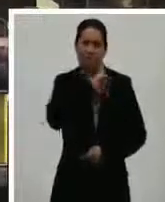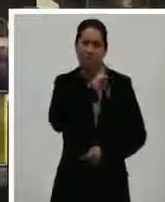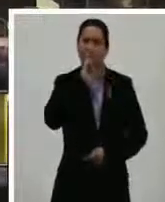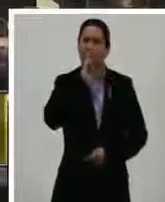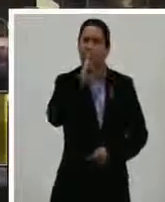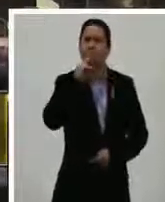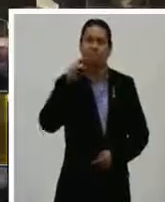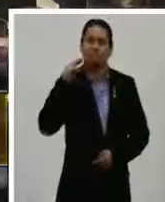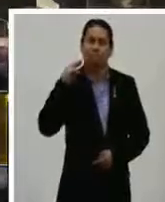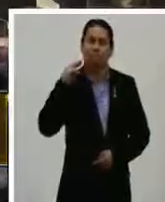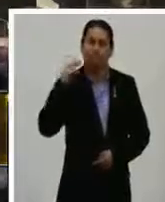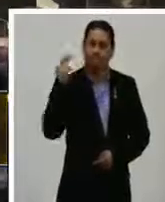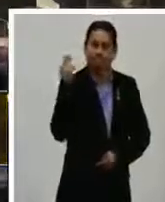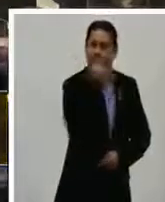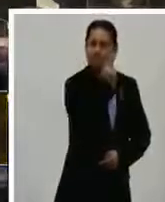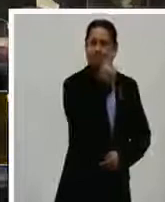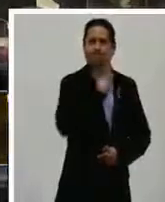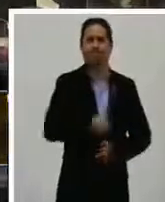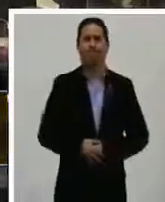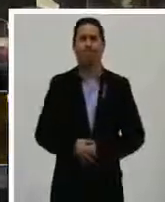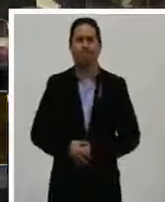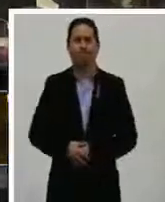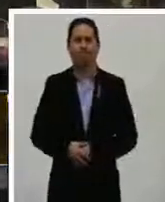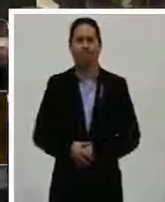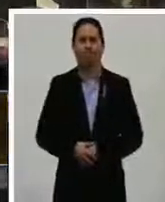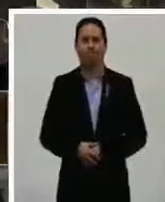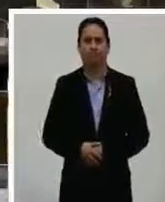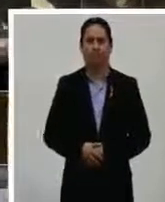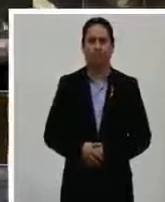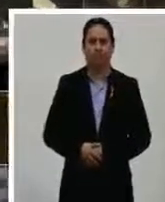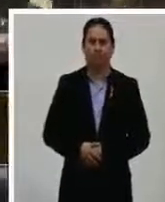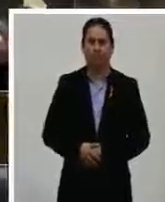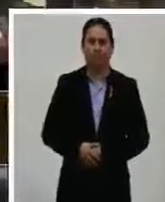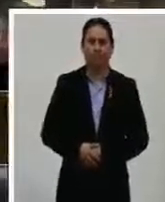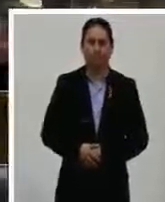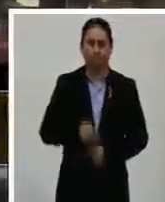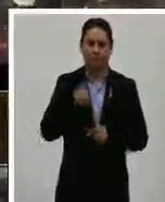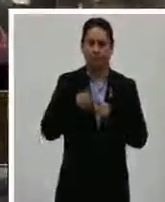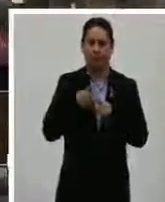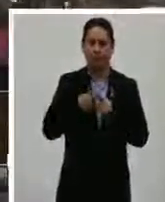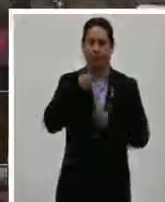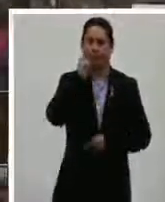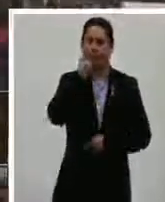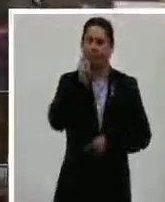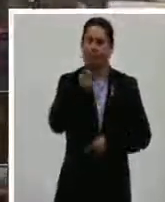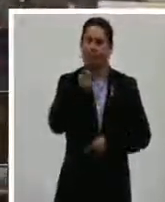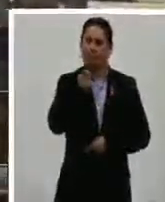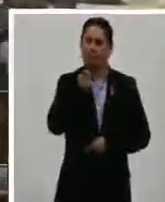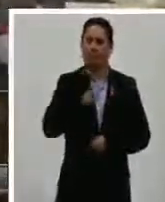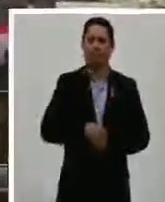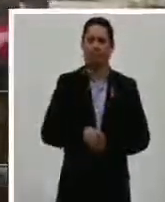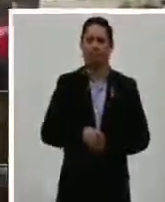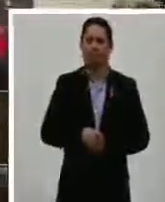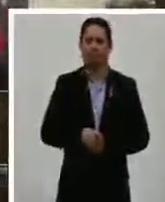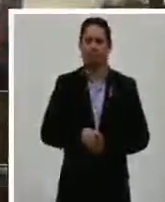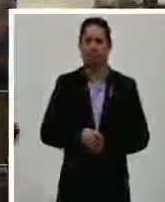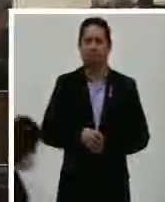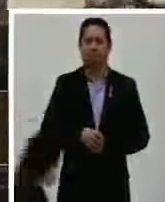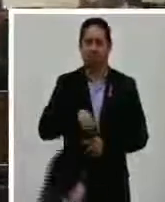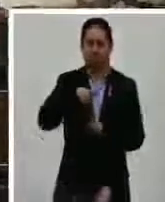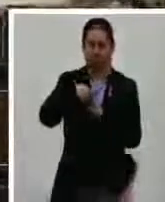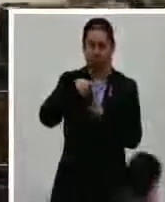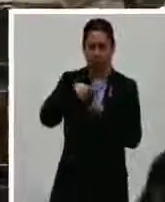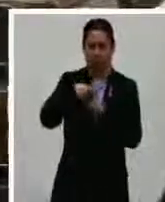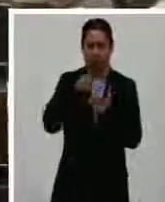como de urgente y obvia resolución las legisladoras y los legisladores que estén por la